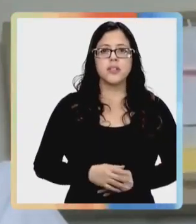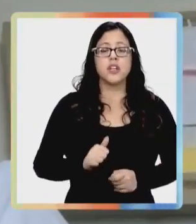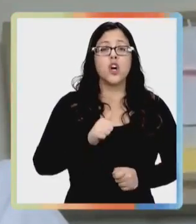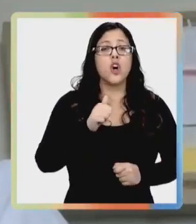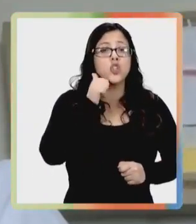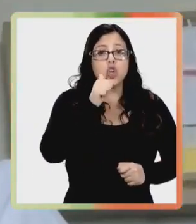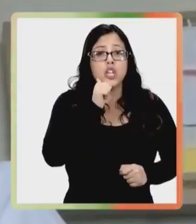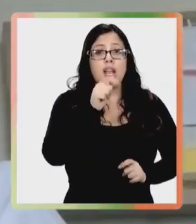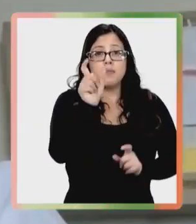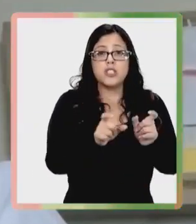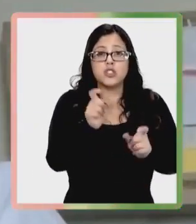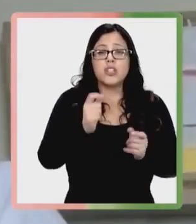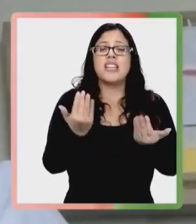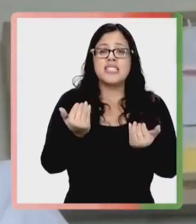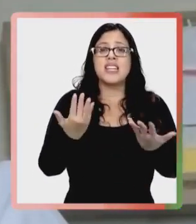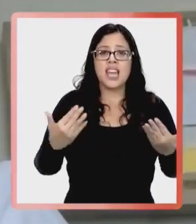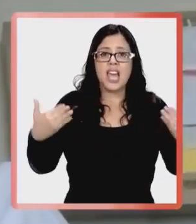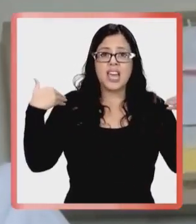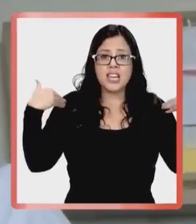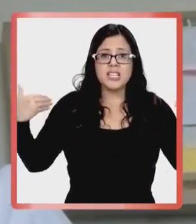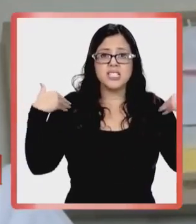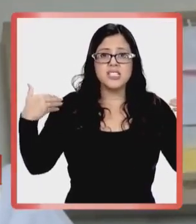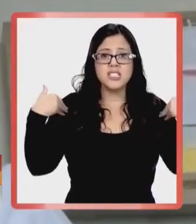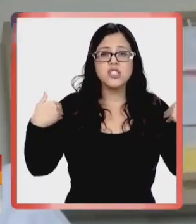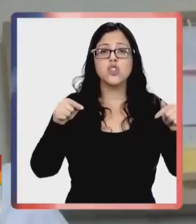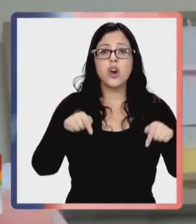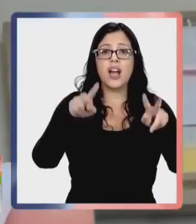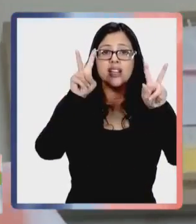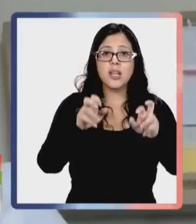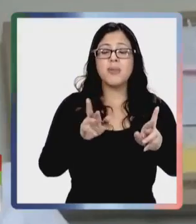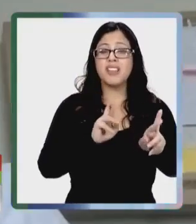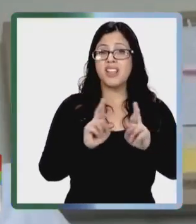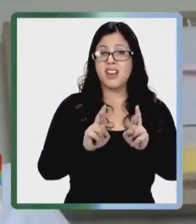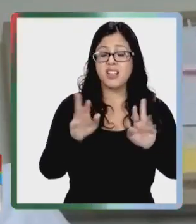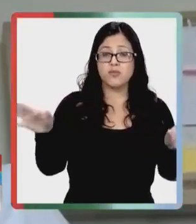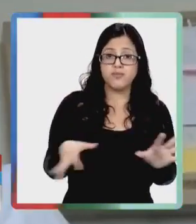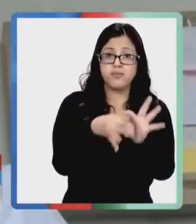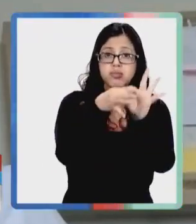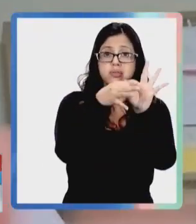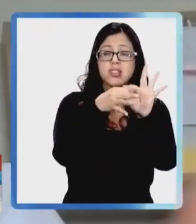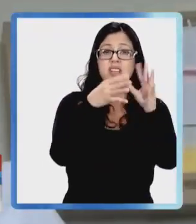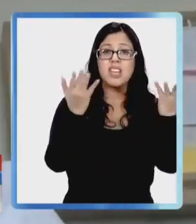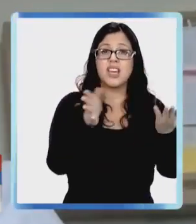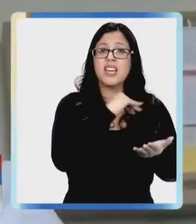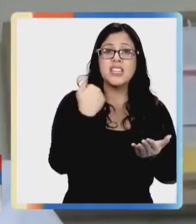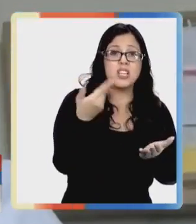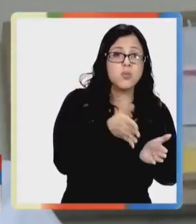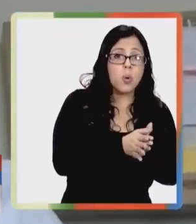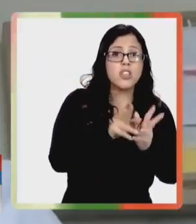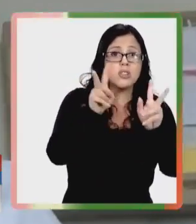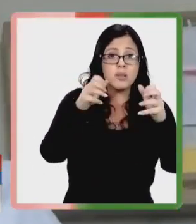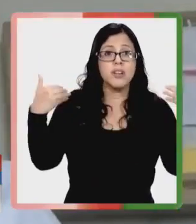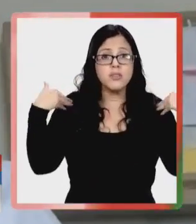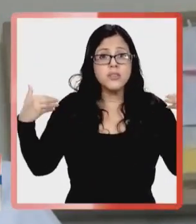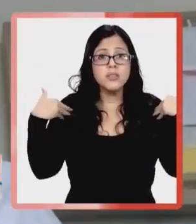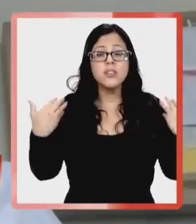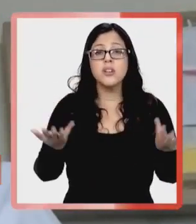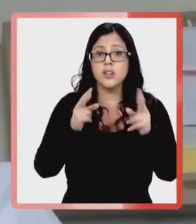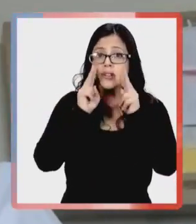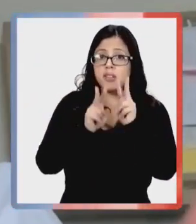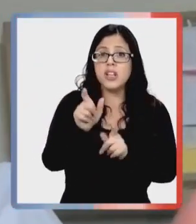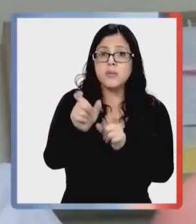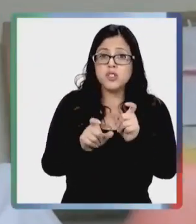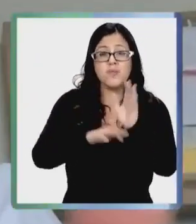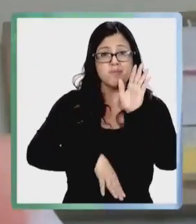necesita ejercicio físico. Si uno hace una relación de mortalidad con respecto al ejercicio físico, va a ver